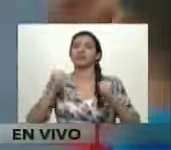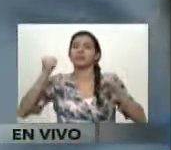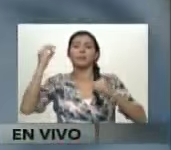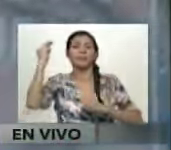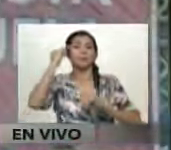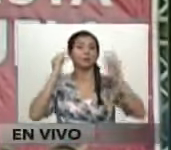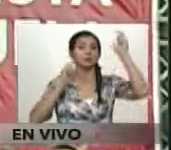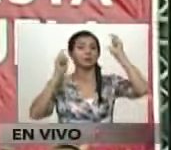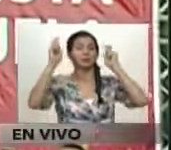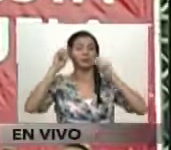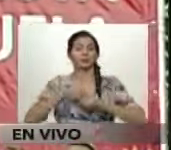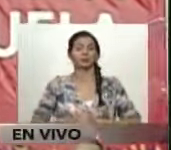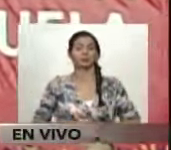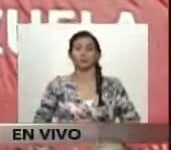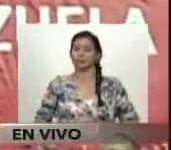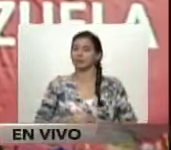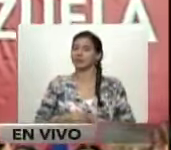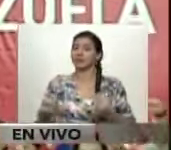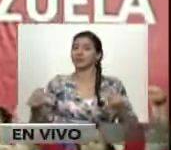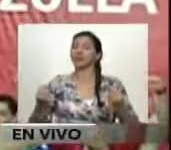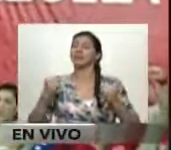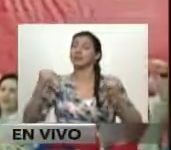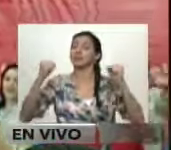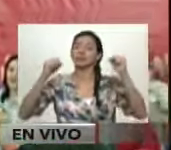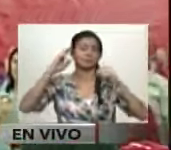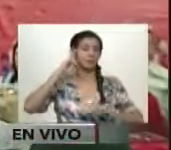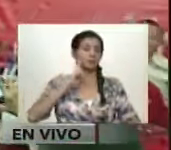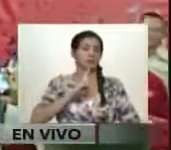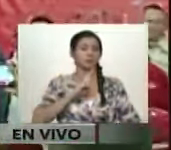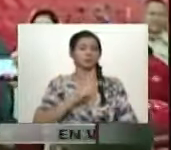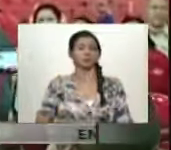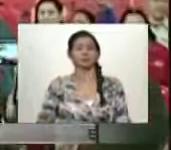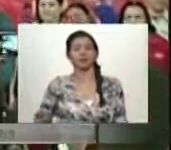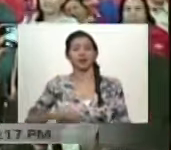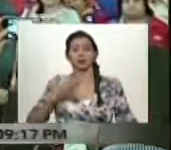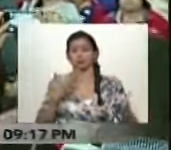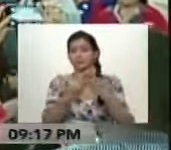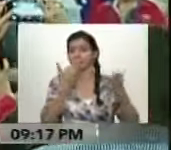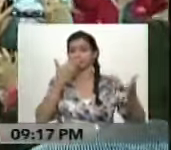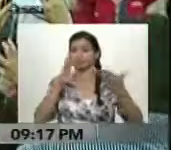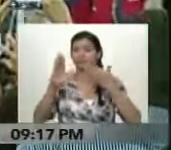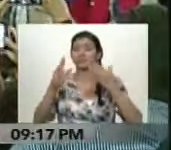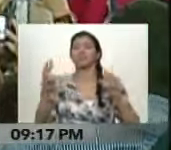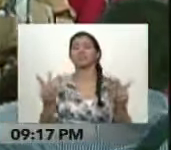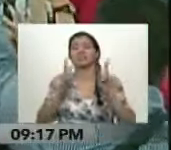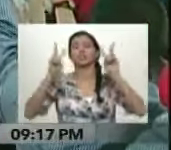Chávez! ¡Que viva Simón Bolívar! ¡Viva! ¡Hasta la victoria siempre!